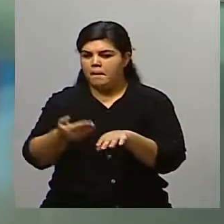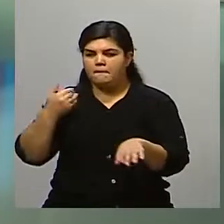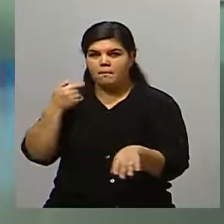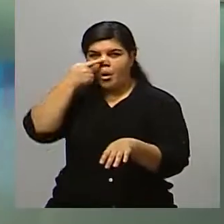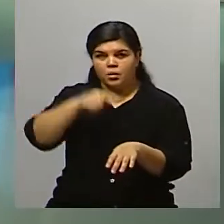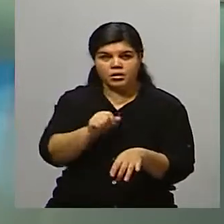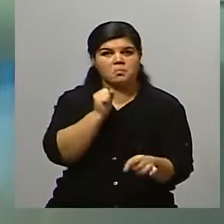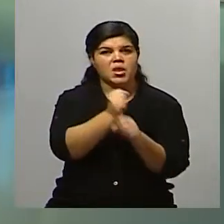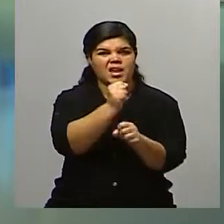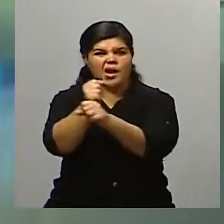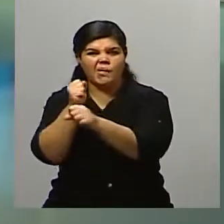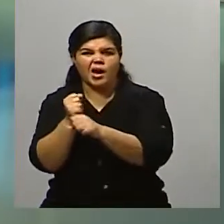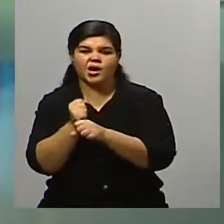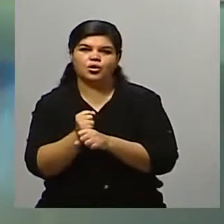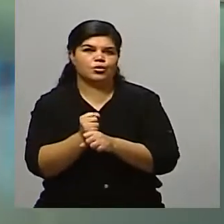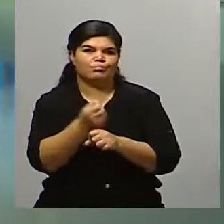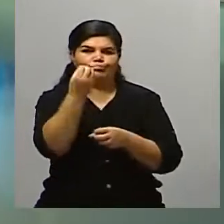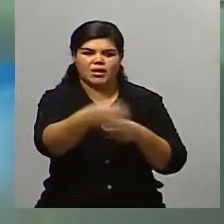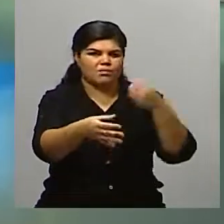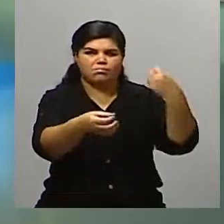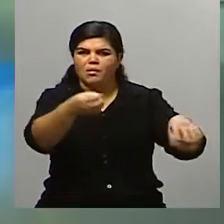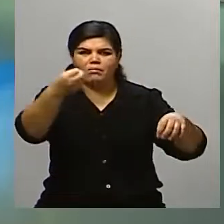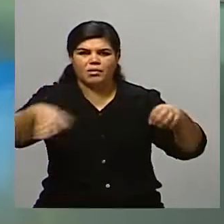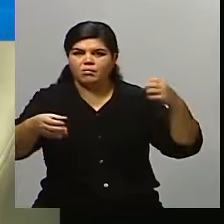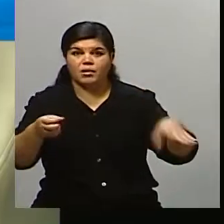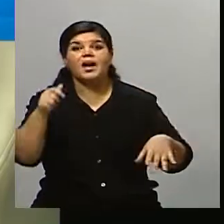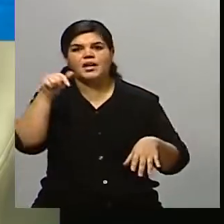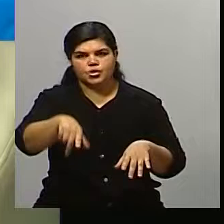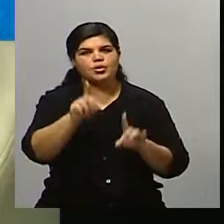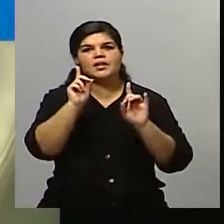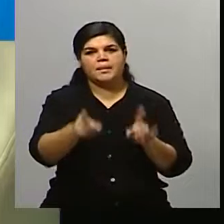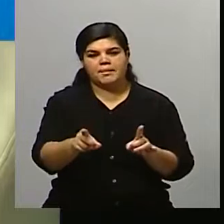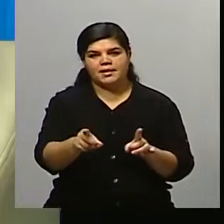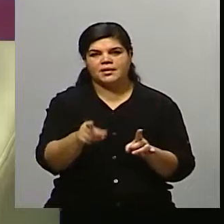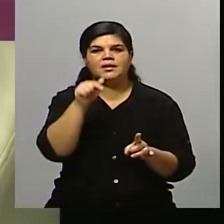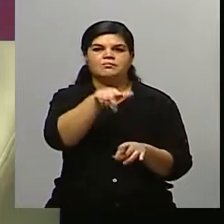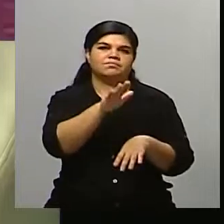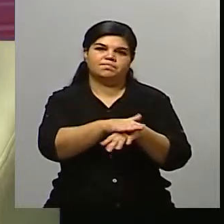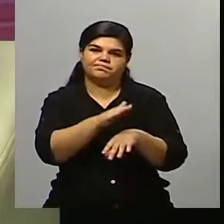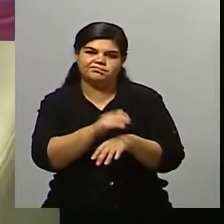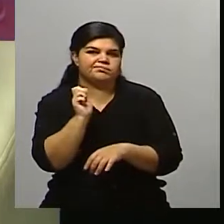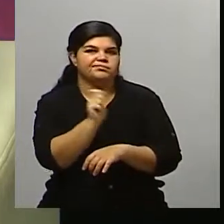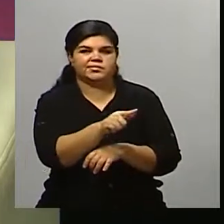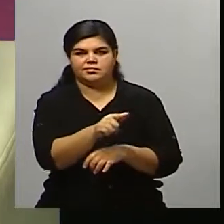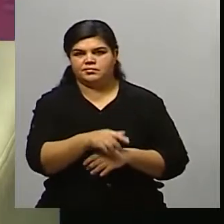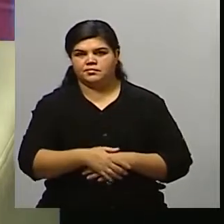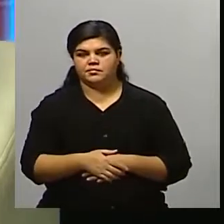Influye, obviamente. Por supuesto. Pero bueno, tener en cuenta lo importante acá es, también para romper mitos,